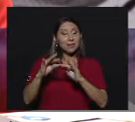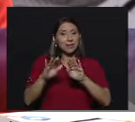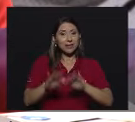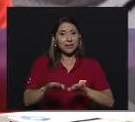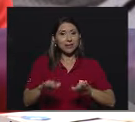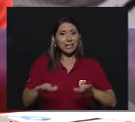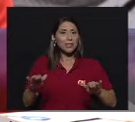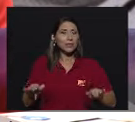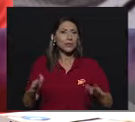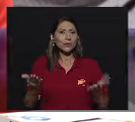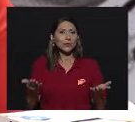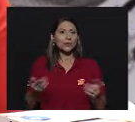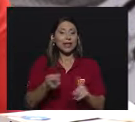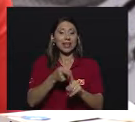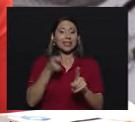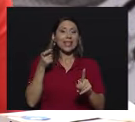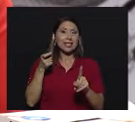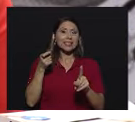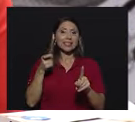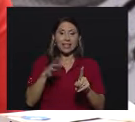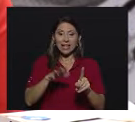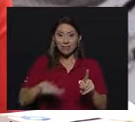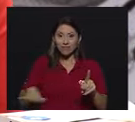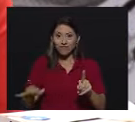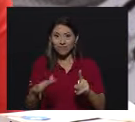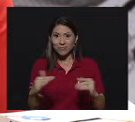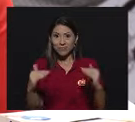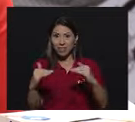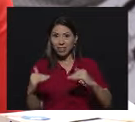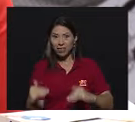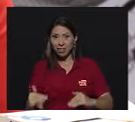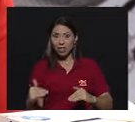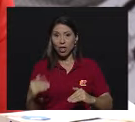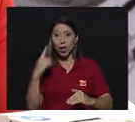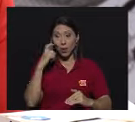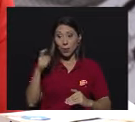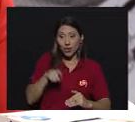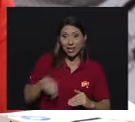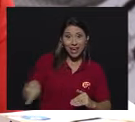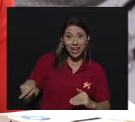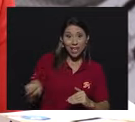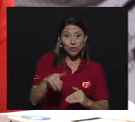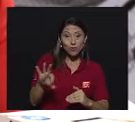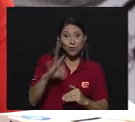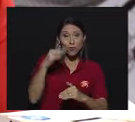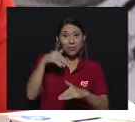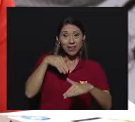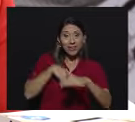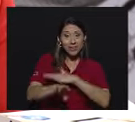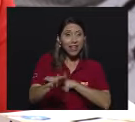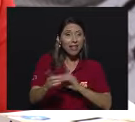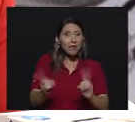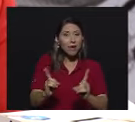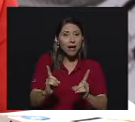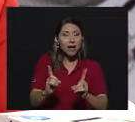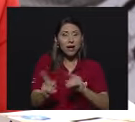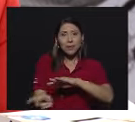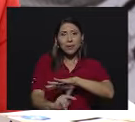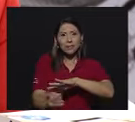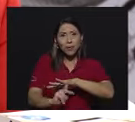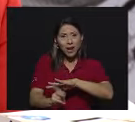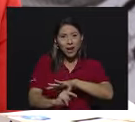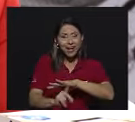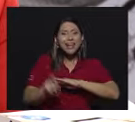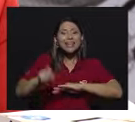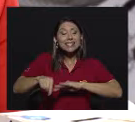niños, digamos, que vienen de estos climas educativos bajos, porque su puerta de entrada al sistema educativo es el preescolar y